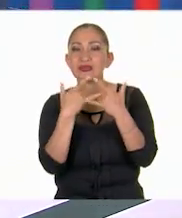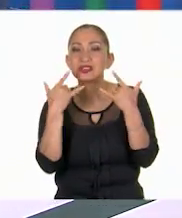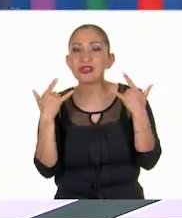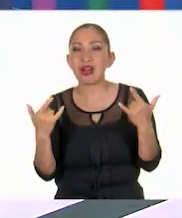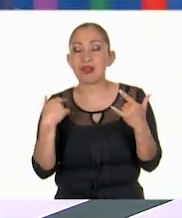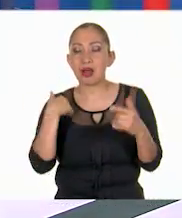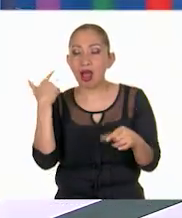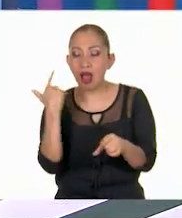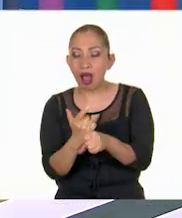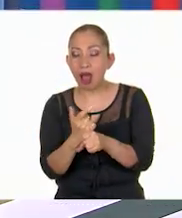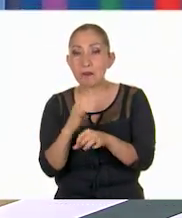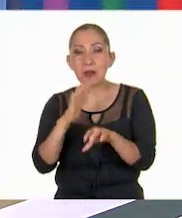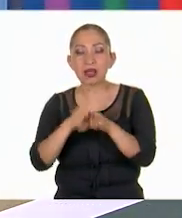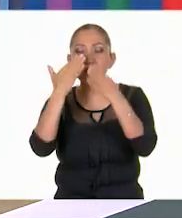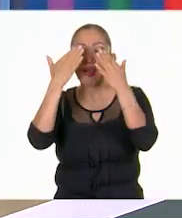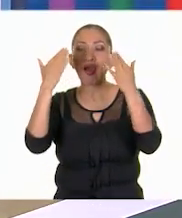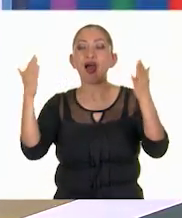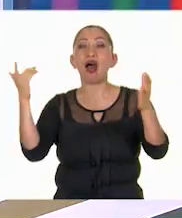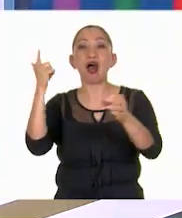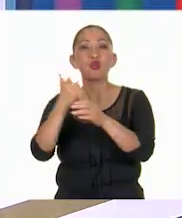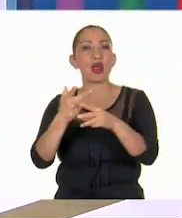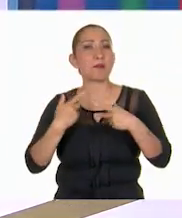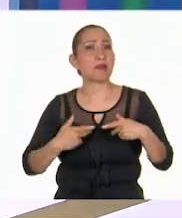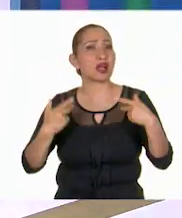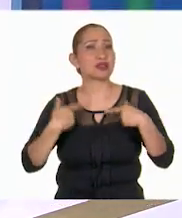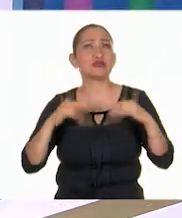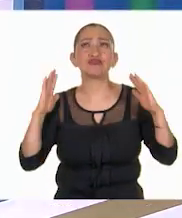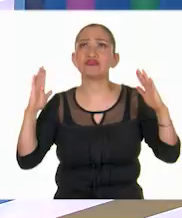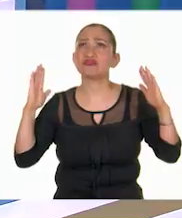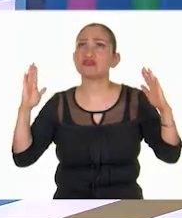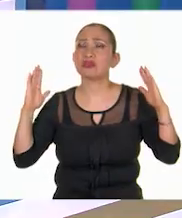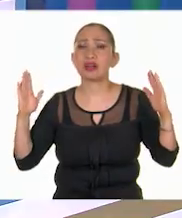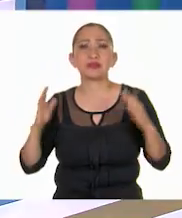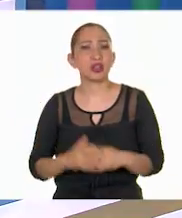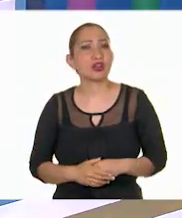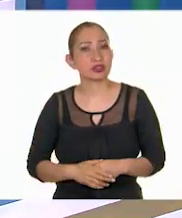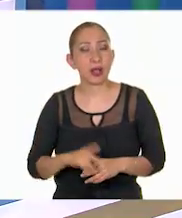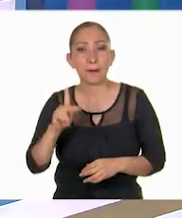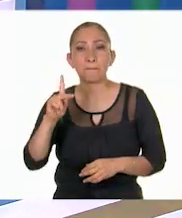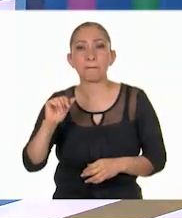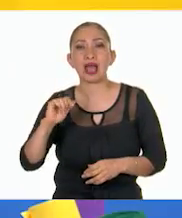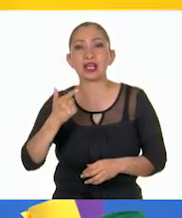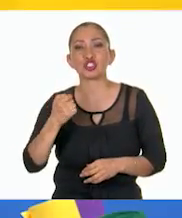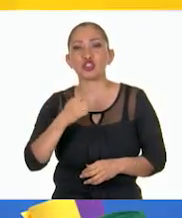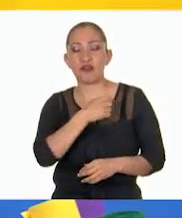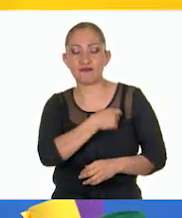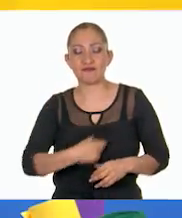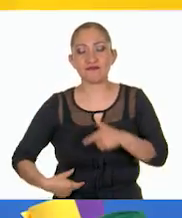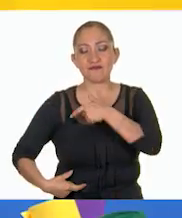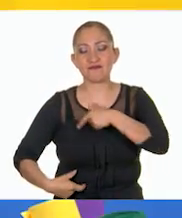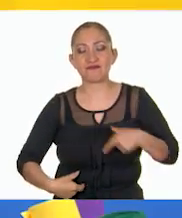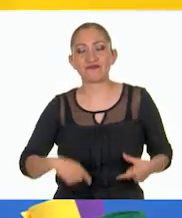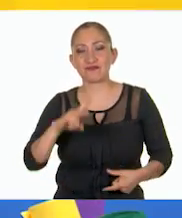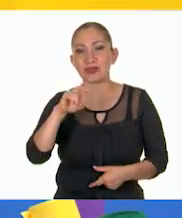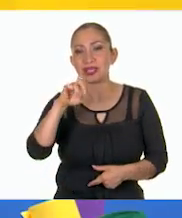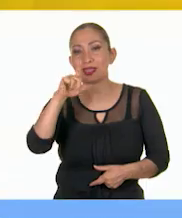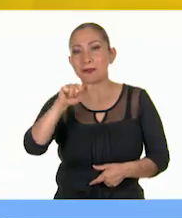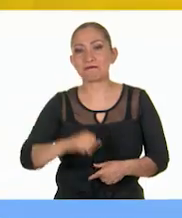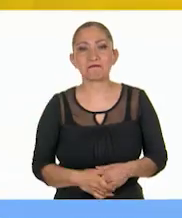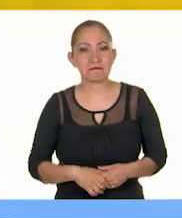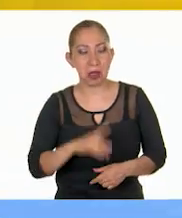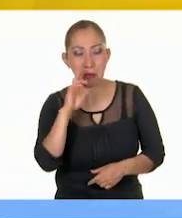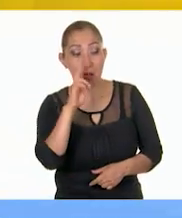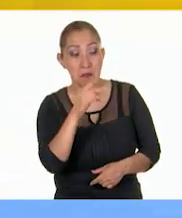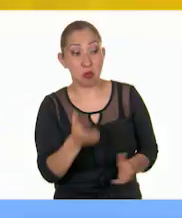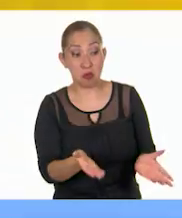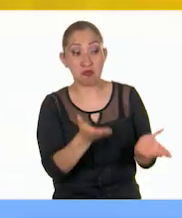me descubrió con mayor claridad a un personaje extraordinario, Panchito Villa. Muy bien, María, te veo